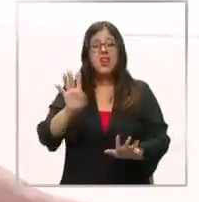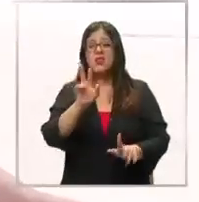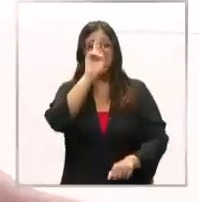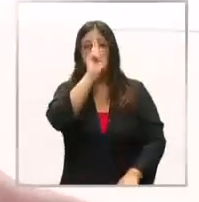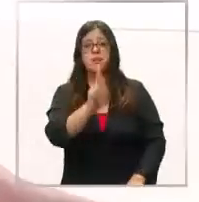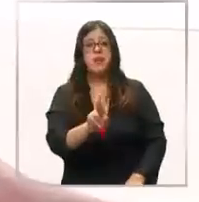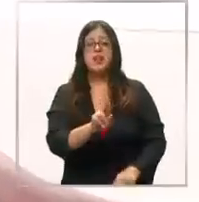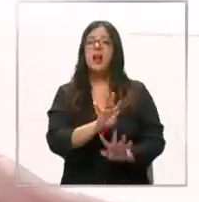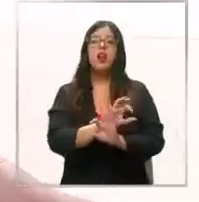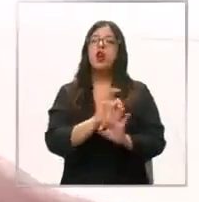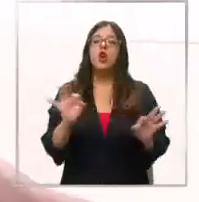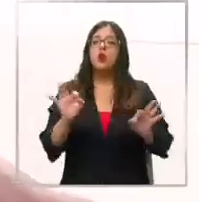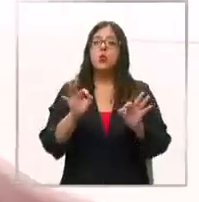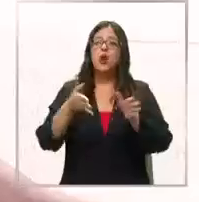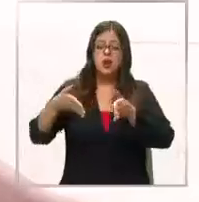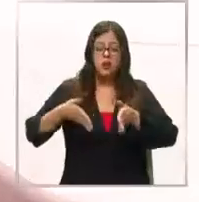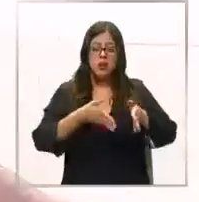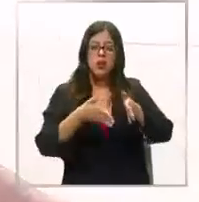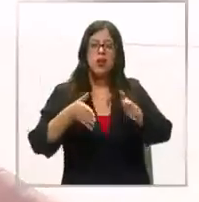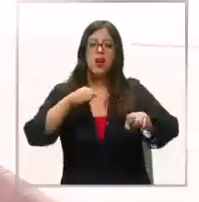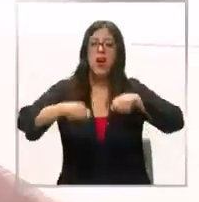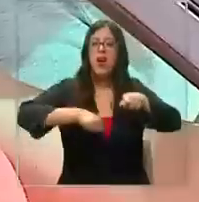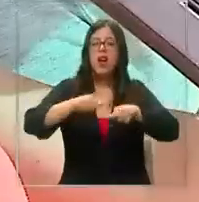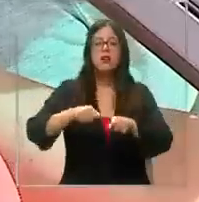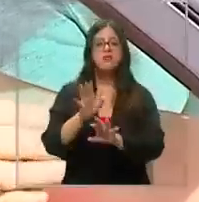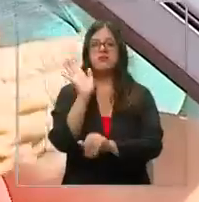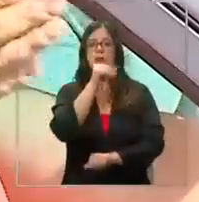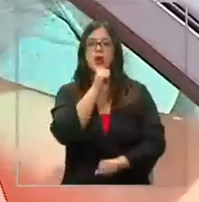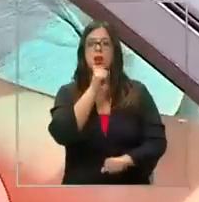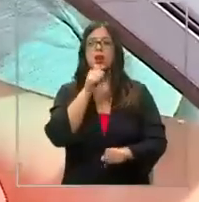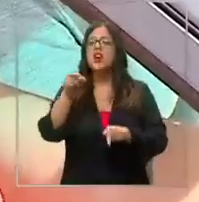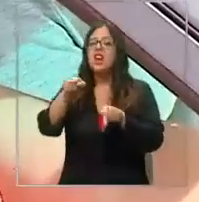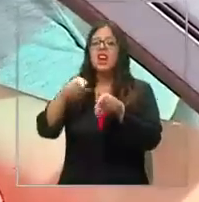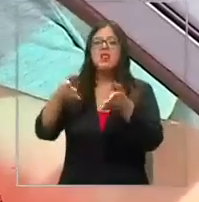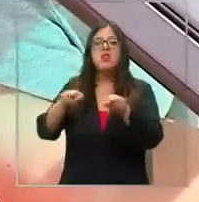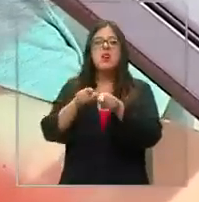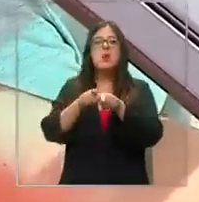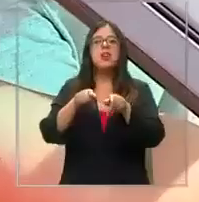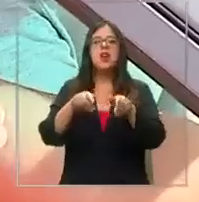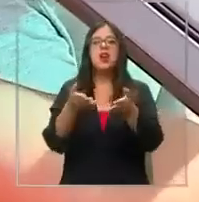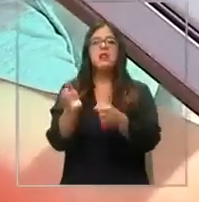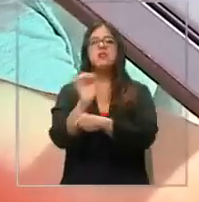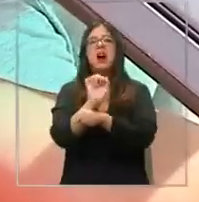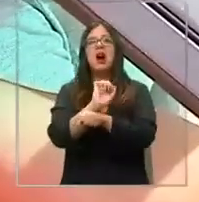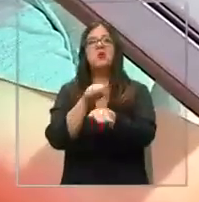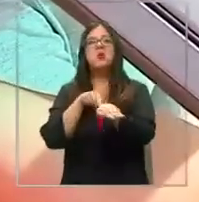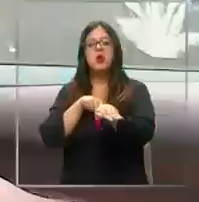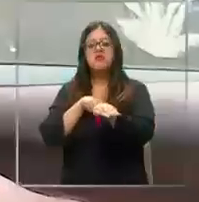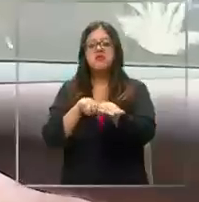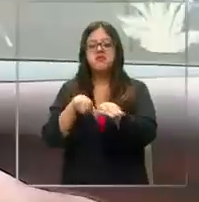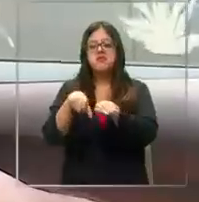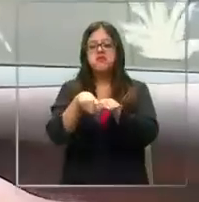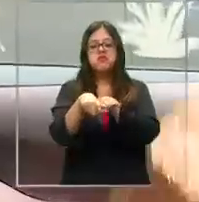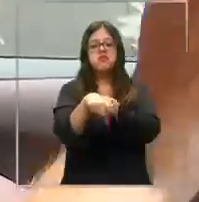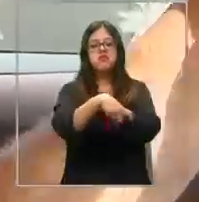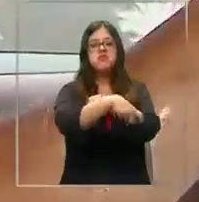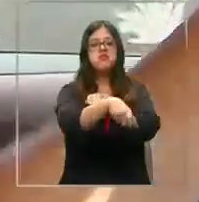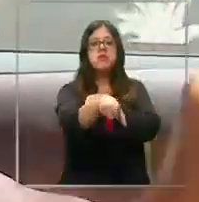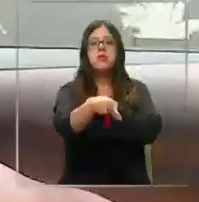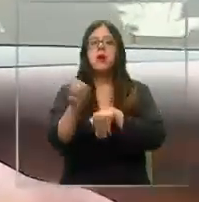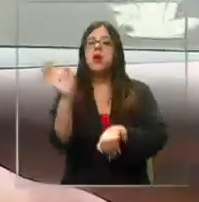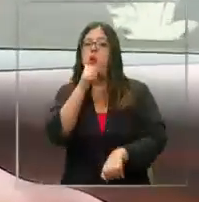se van por la donde tienen que ir ellos. Se meten entre medio cuando uno va manejando. No